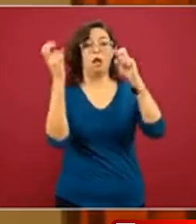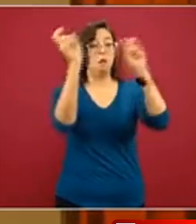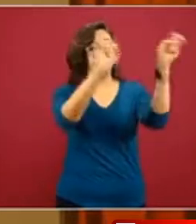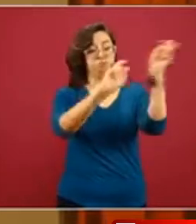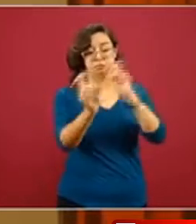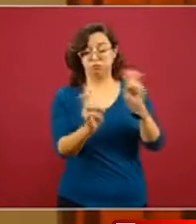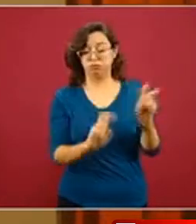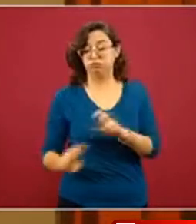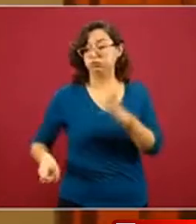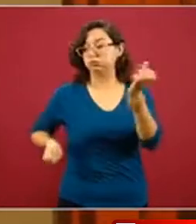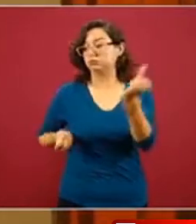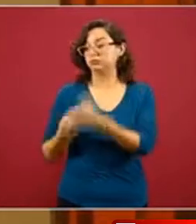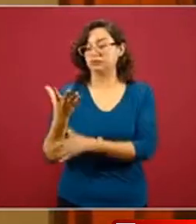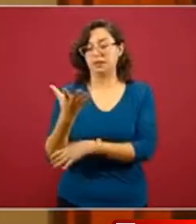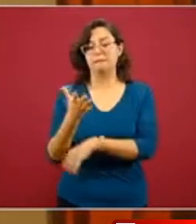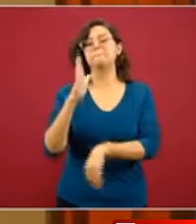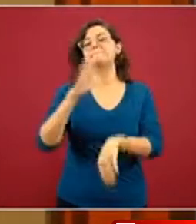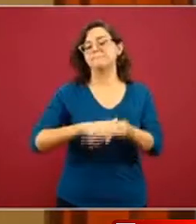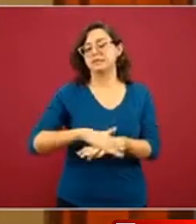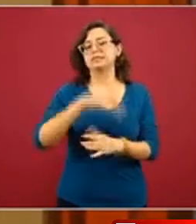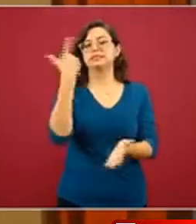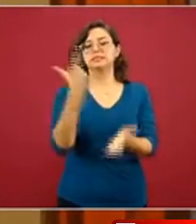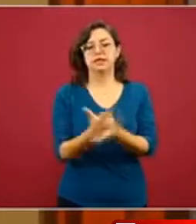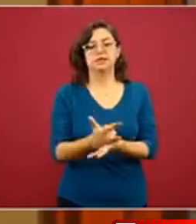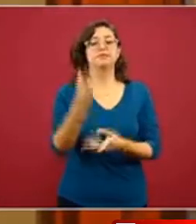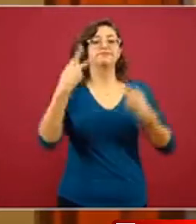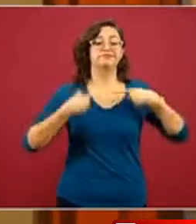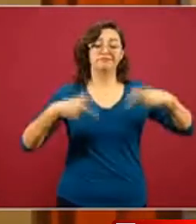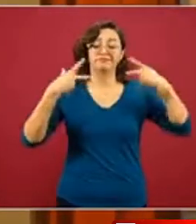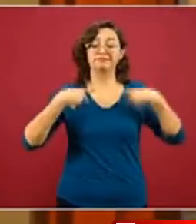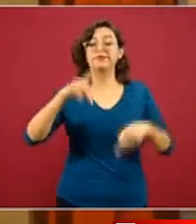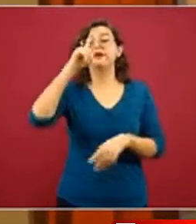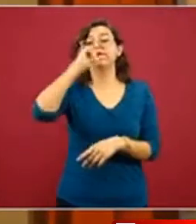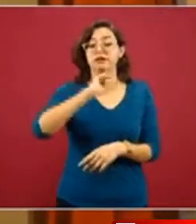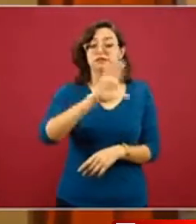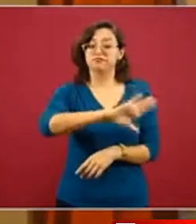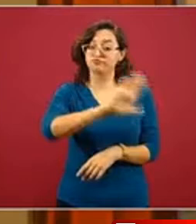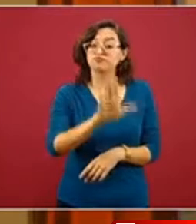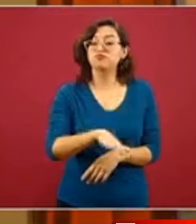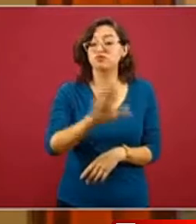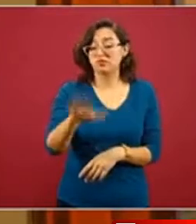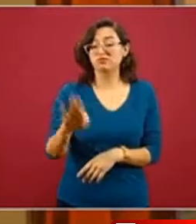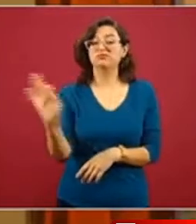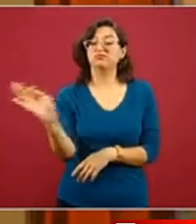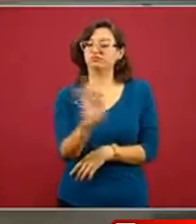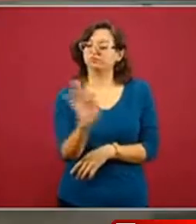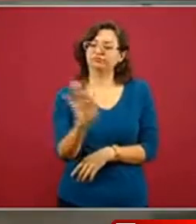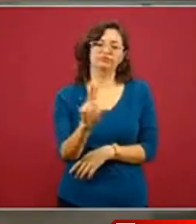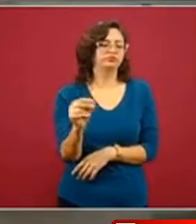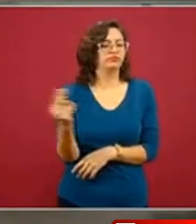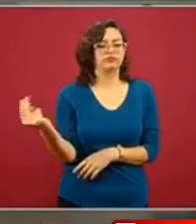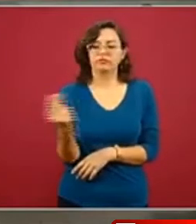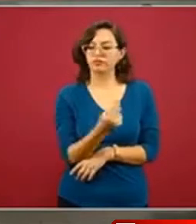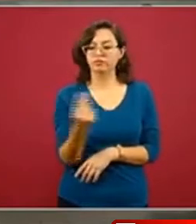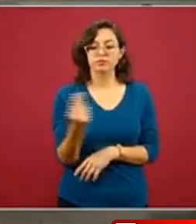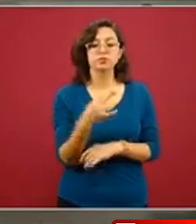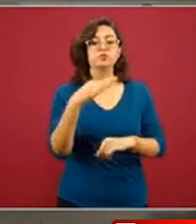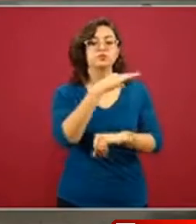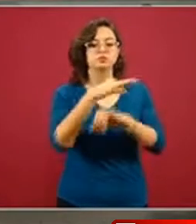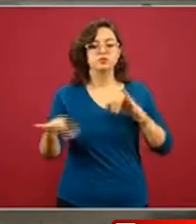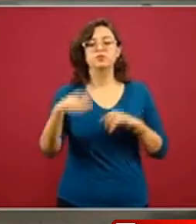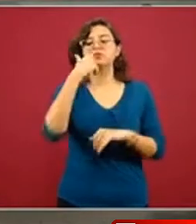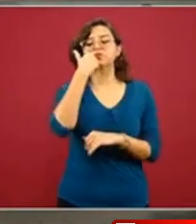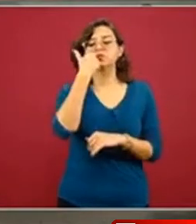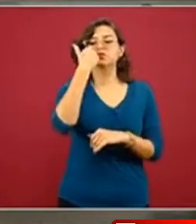adecuados, se va a aumentar la mortalidad de una manera no necesaria. Y por último, les quisiera compartir